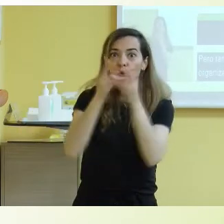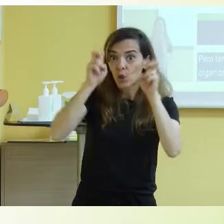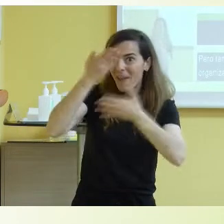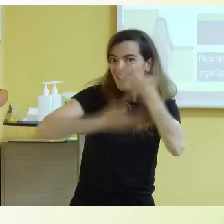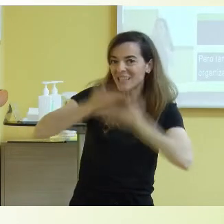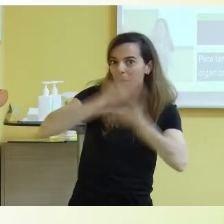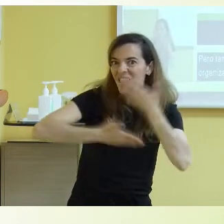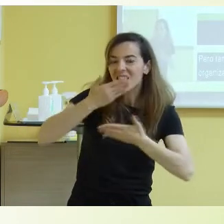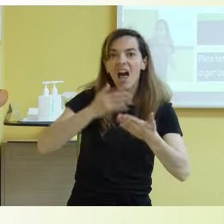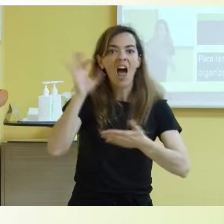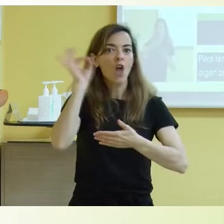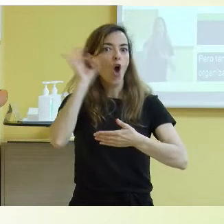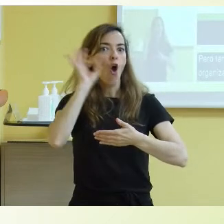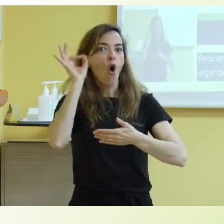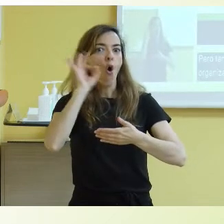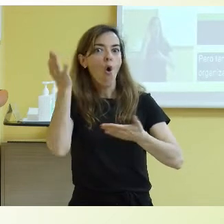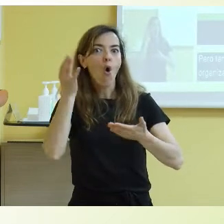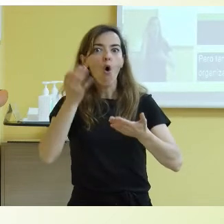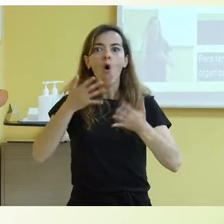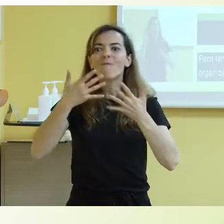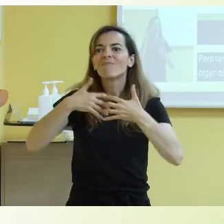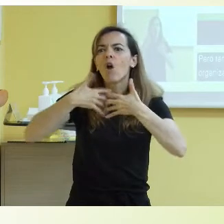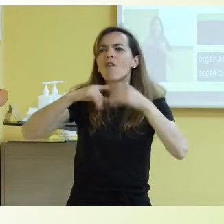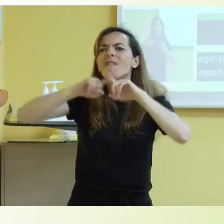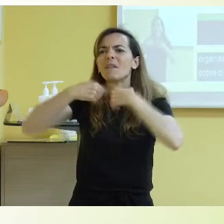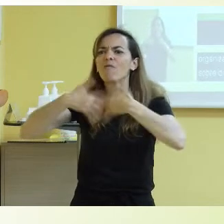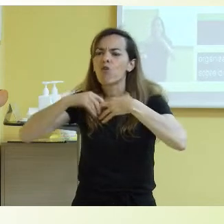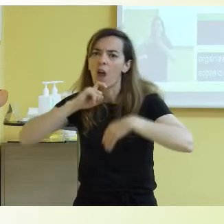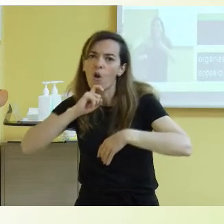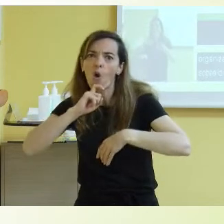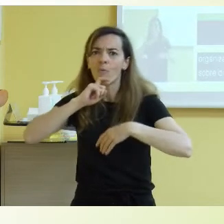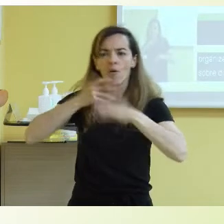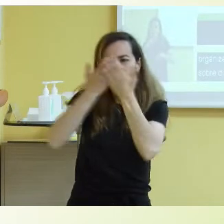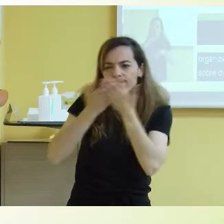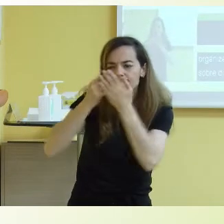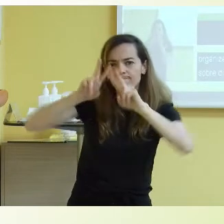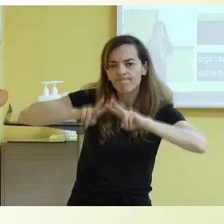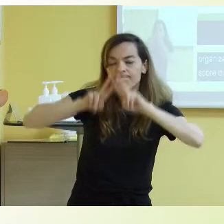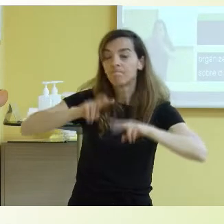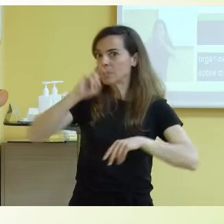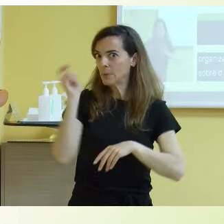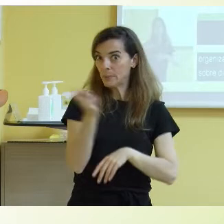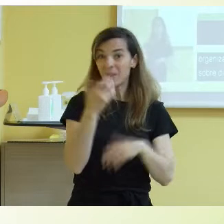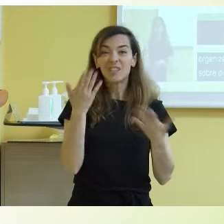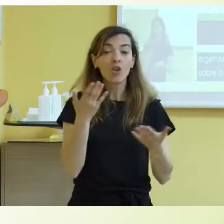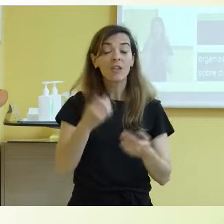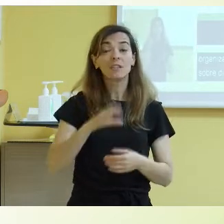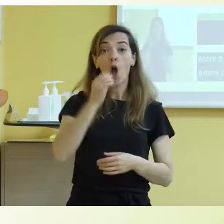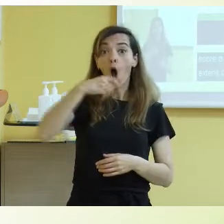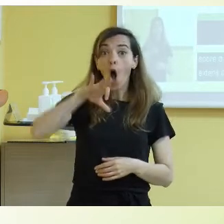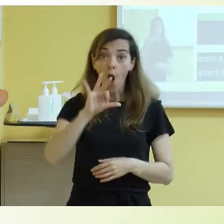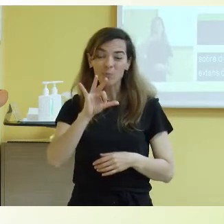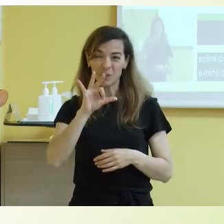discapacidad per se o funcionamiento de los miembros de una familia, por extensión a las familias, etcétera. Por lo tanto, cuando la Organización Mundial de la Salud se